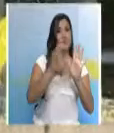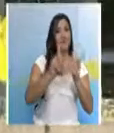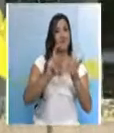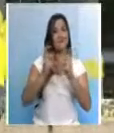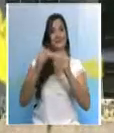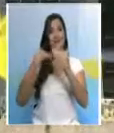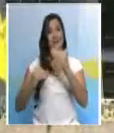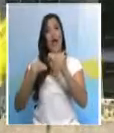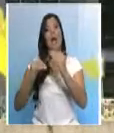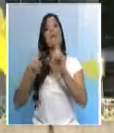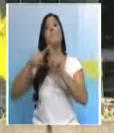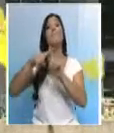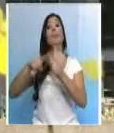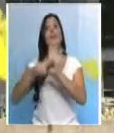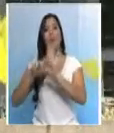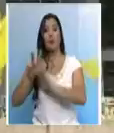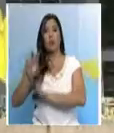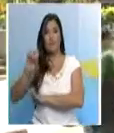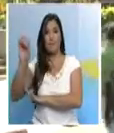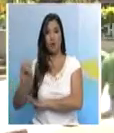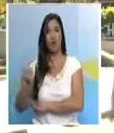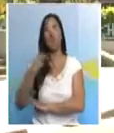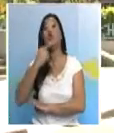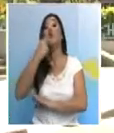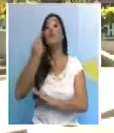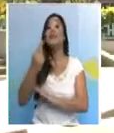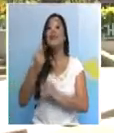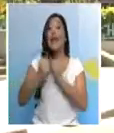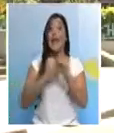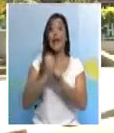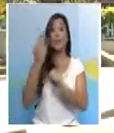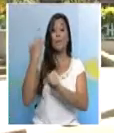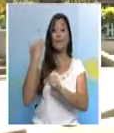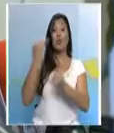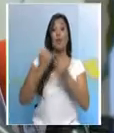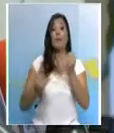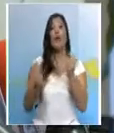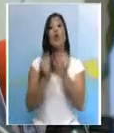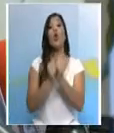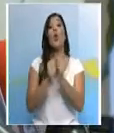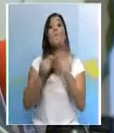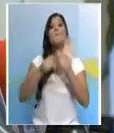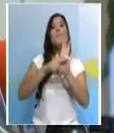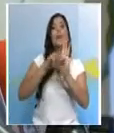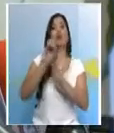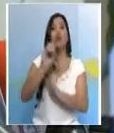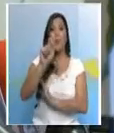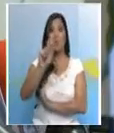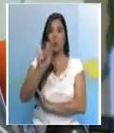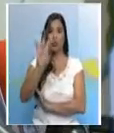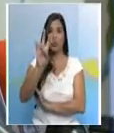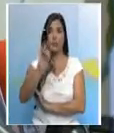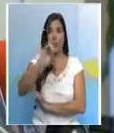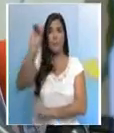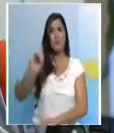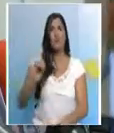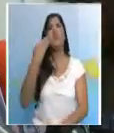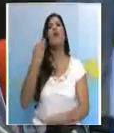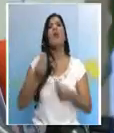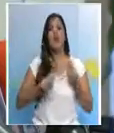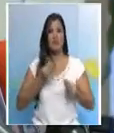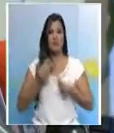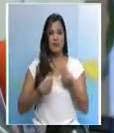el 2015 cerró con una inflación del menos 0.7%. El por qué hacerlo es porque consideramos